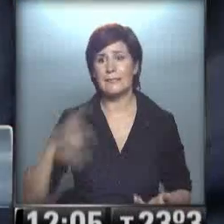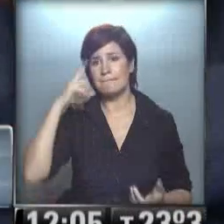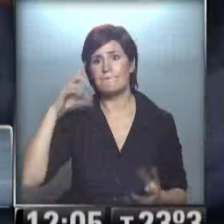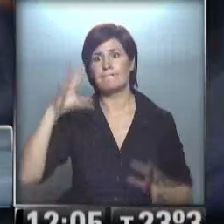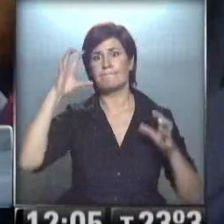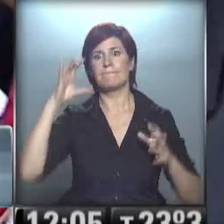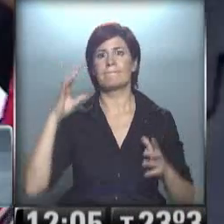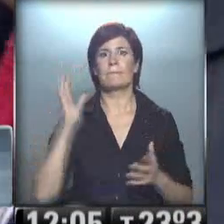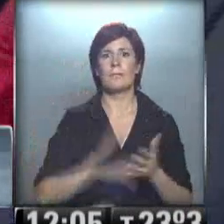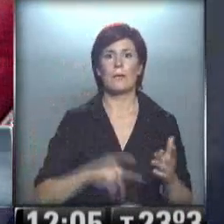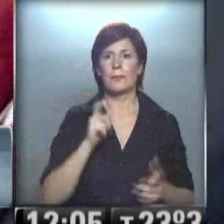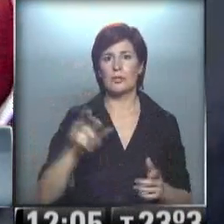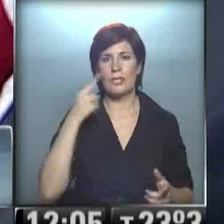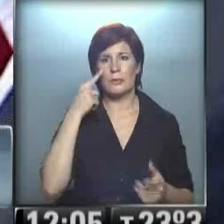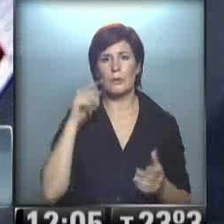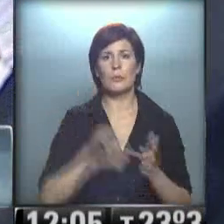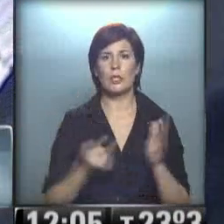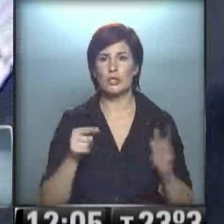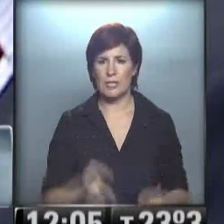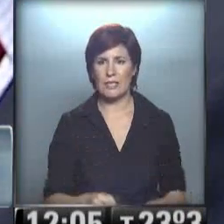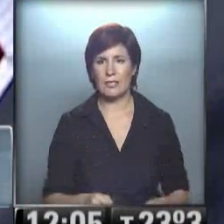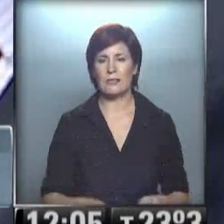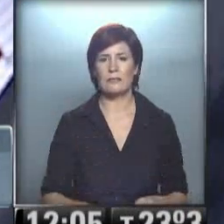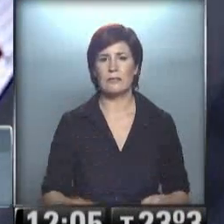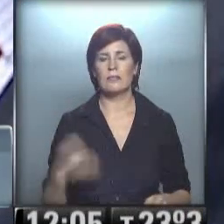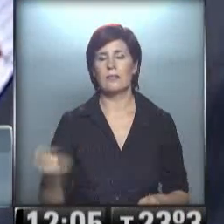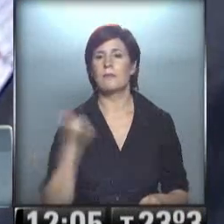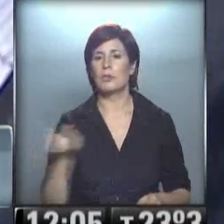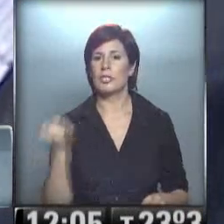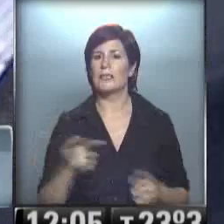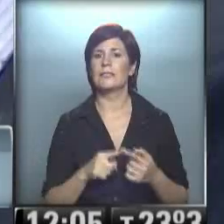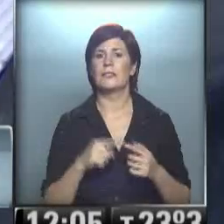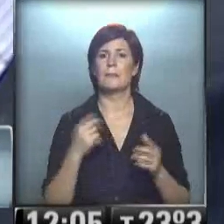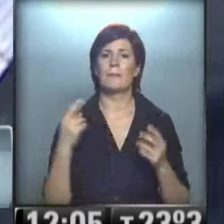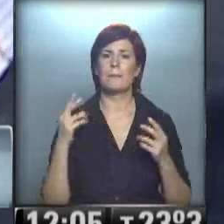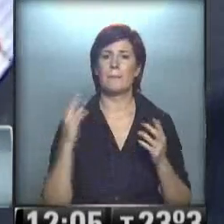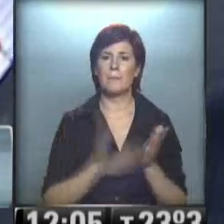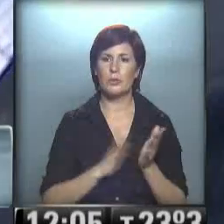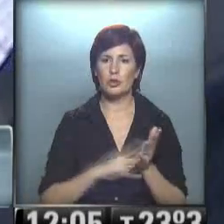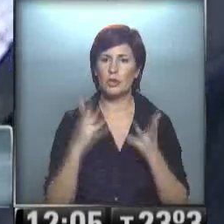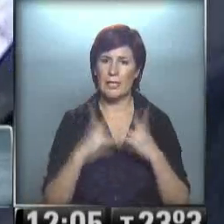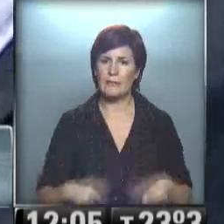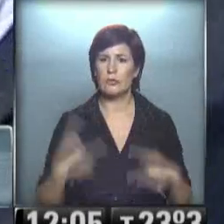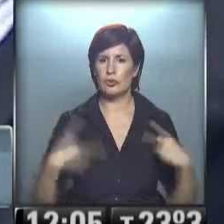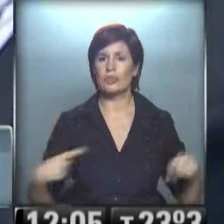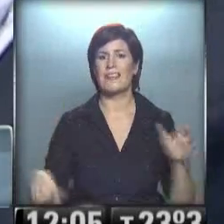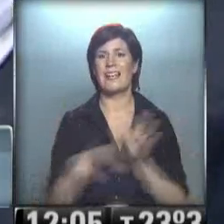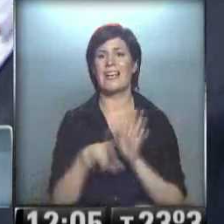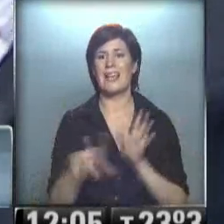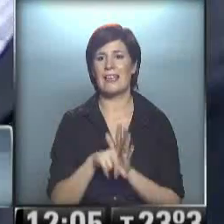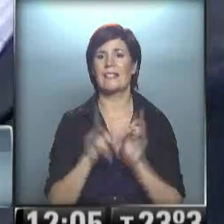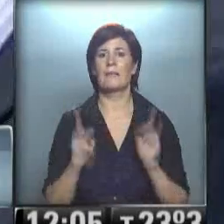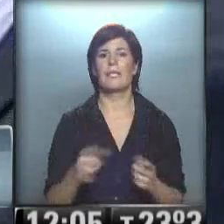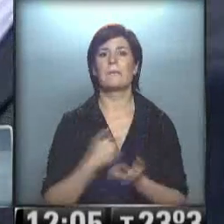específicamente los habitantes de la Ciudad de Buenos Aires. Y por eso es importante la presentación de proyectos de ley, por eso es importante que los